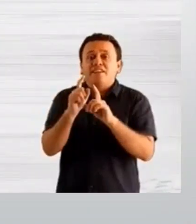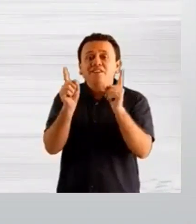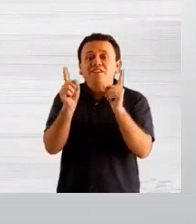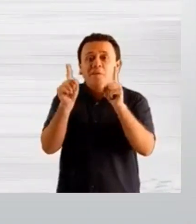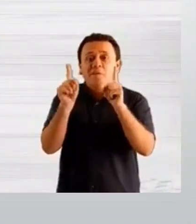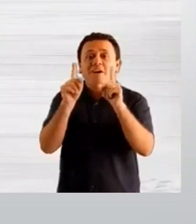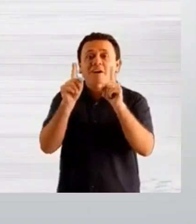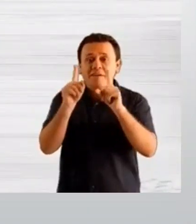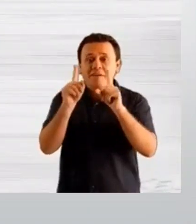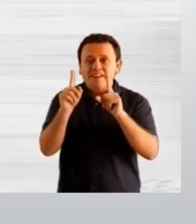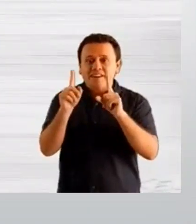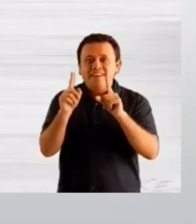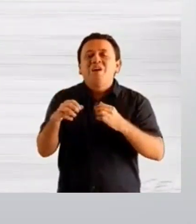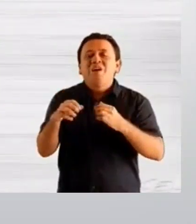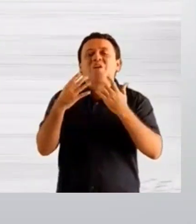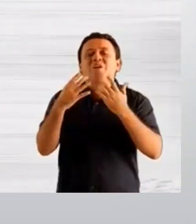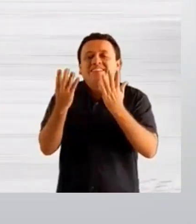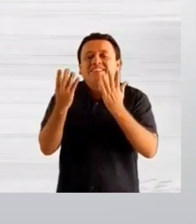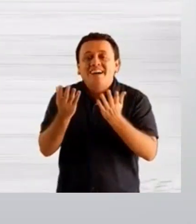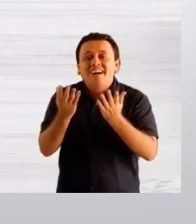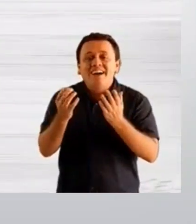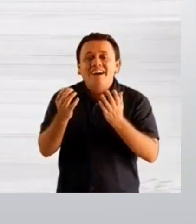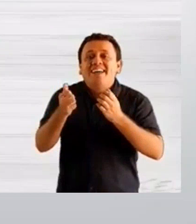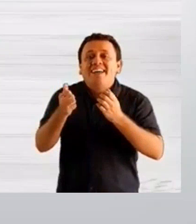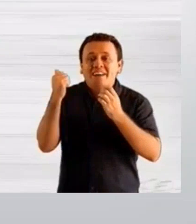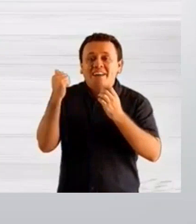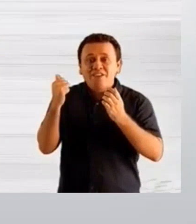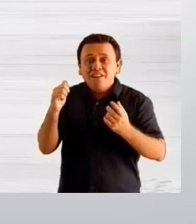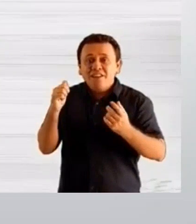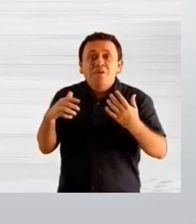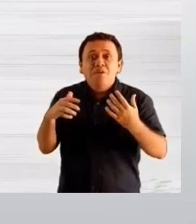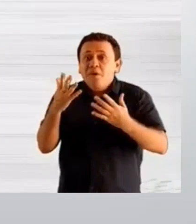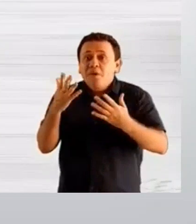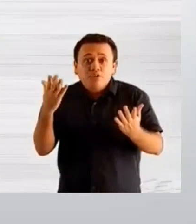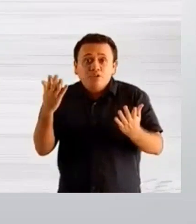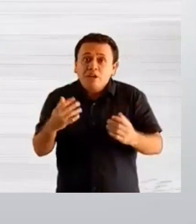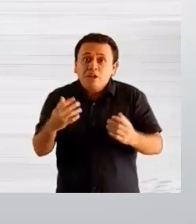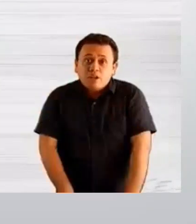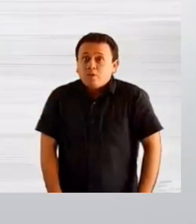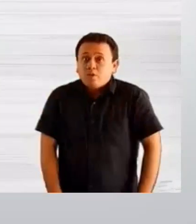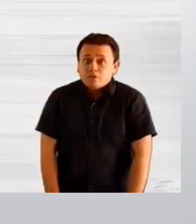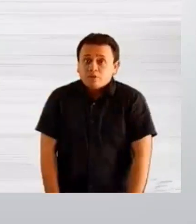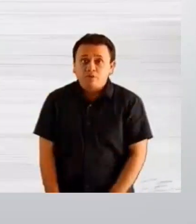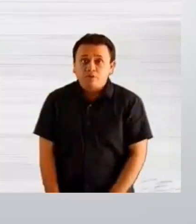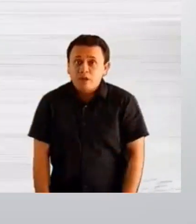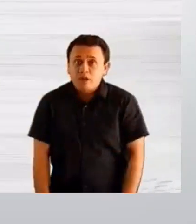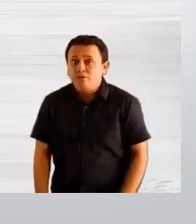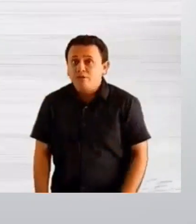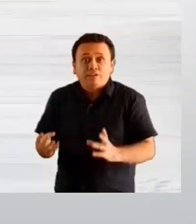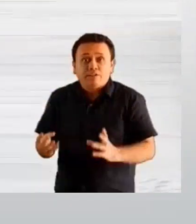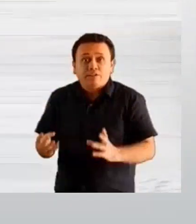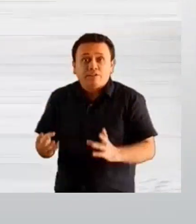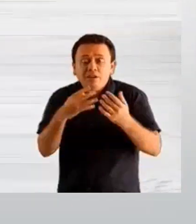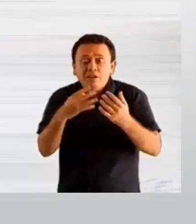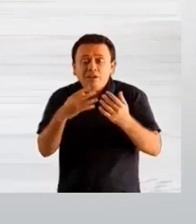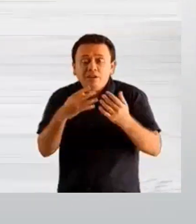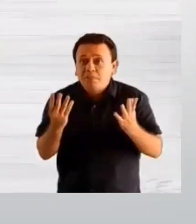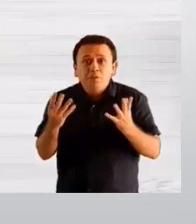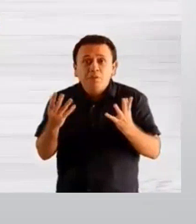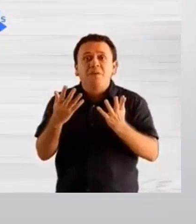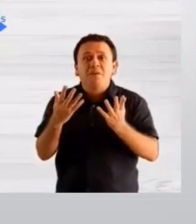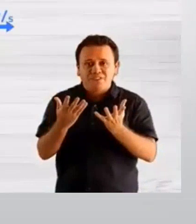La aceleración nunca va a cambiar. Lo que sí va a cambiar es la velocidad, porque una cosa es una cosa y otra cosa es otra cosa.